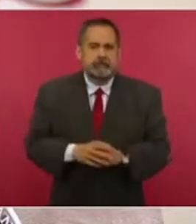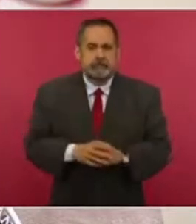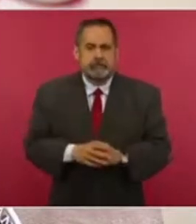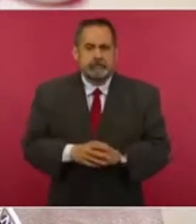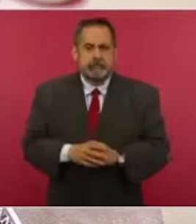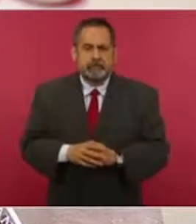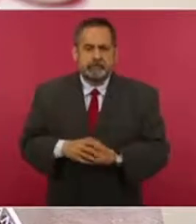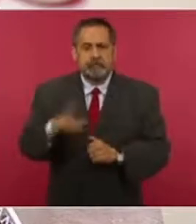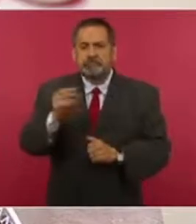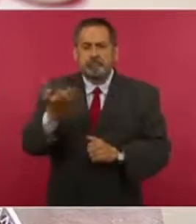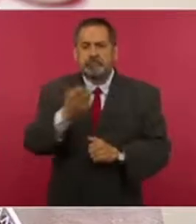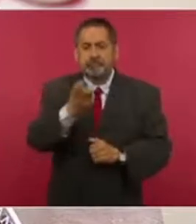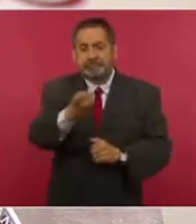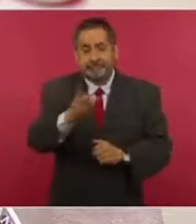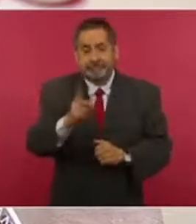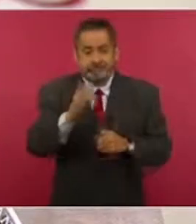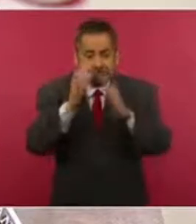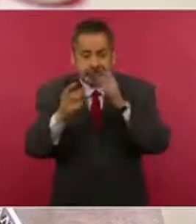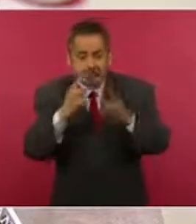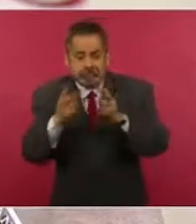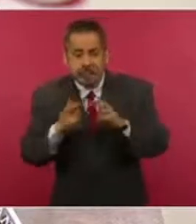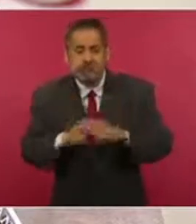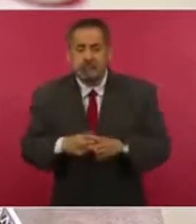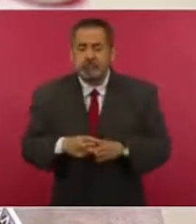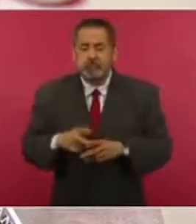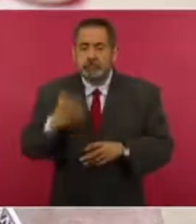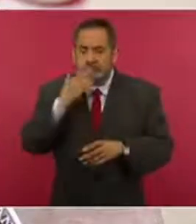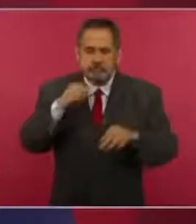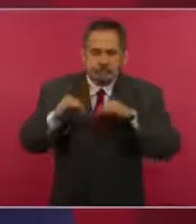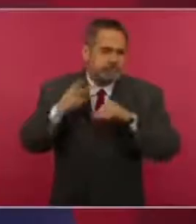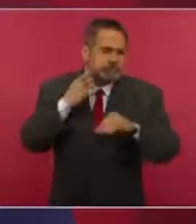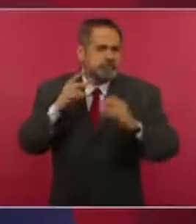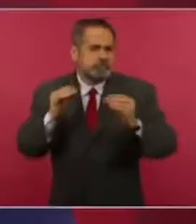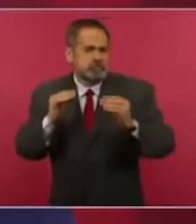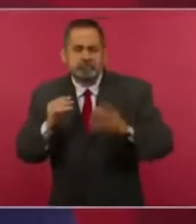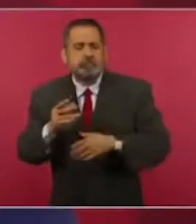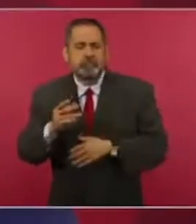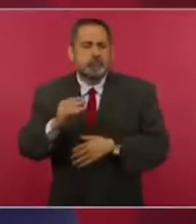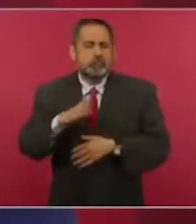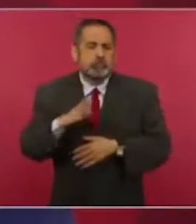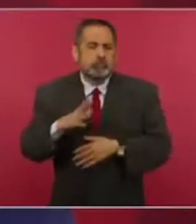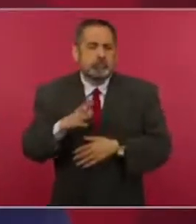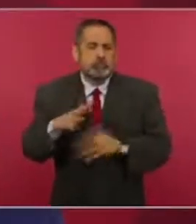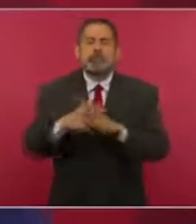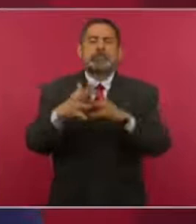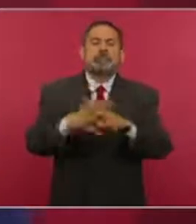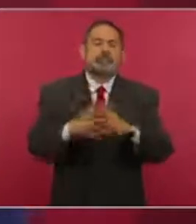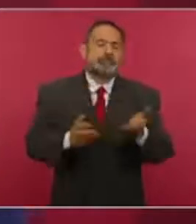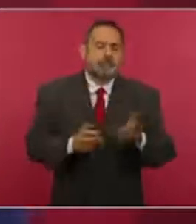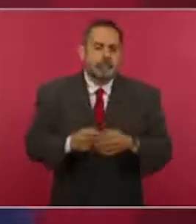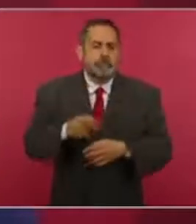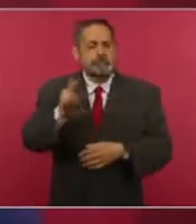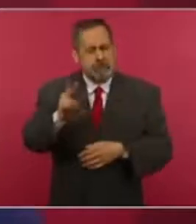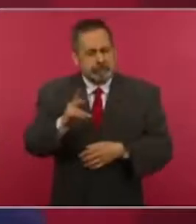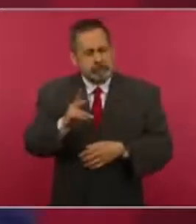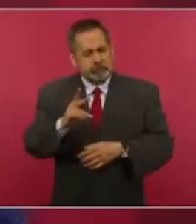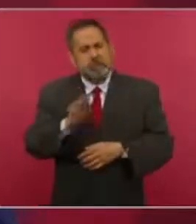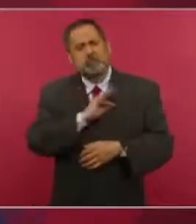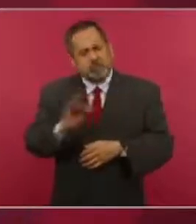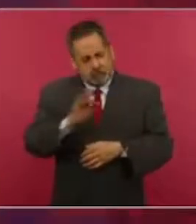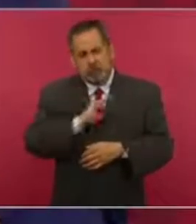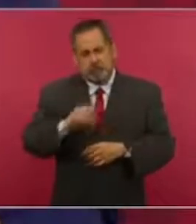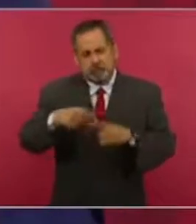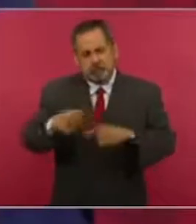No se hizo un buen trabajo en lo político. Pero nunca es tarde, más